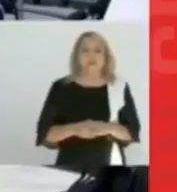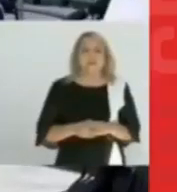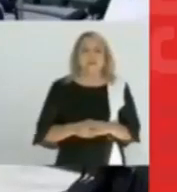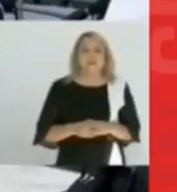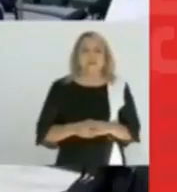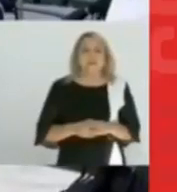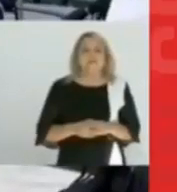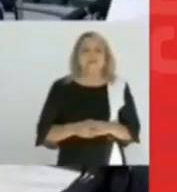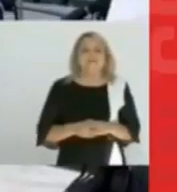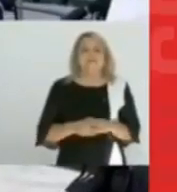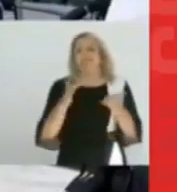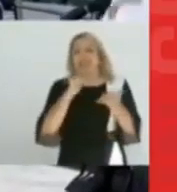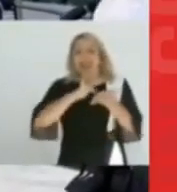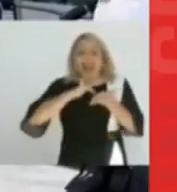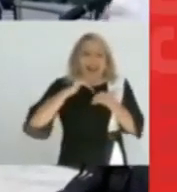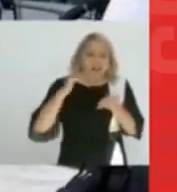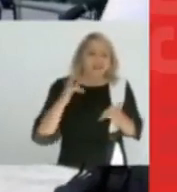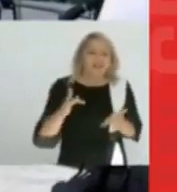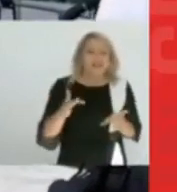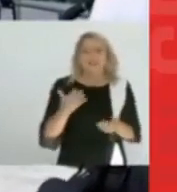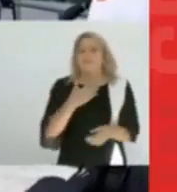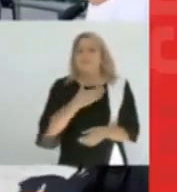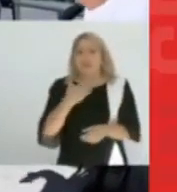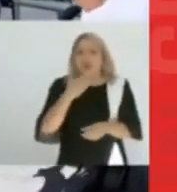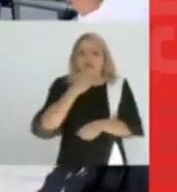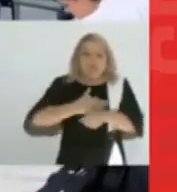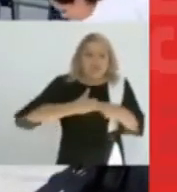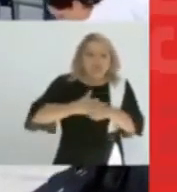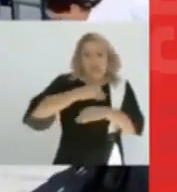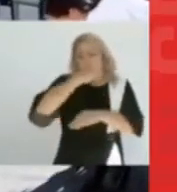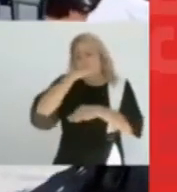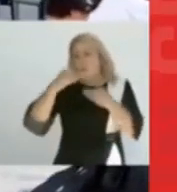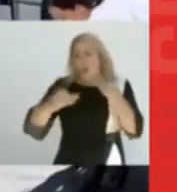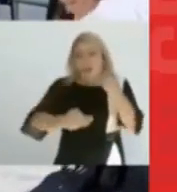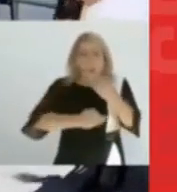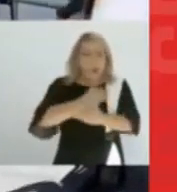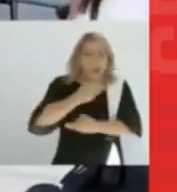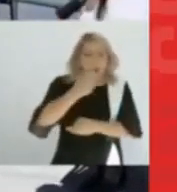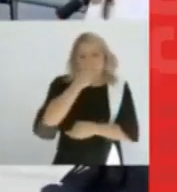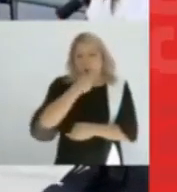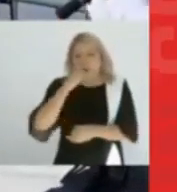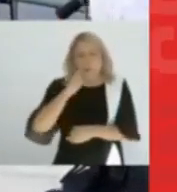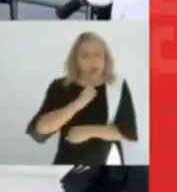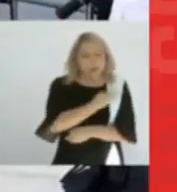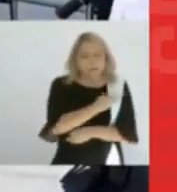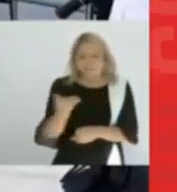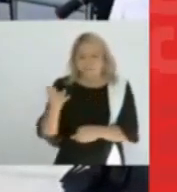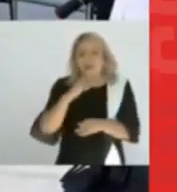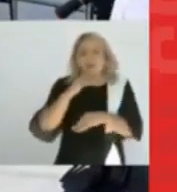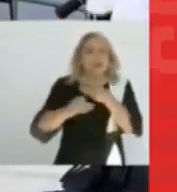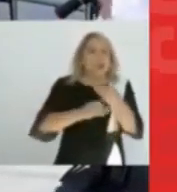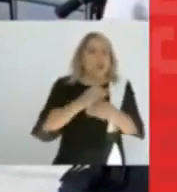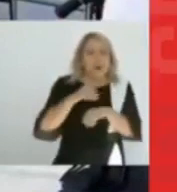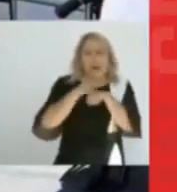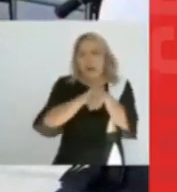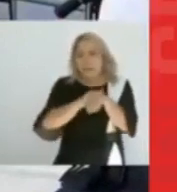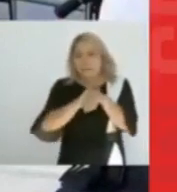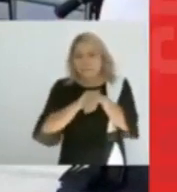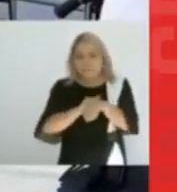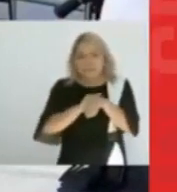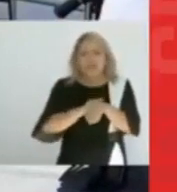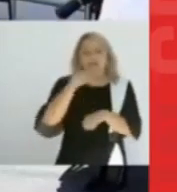gracias muy buenas tardes tengan todas queridas amigas y